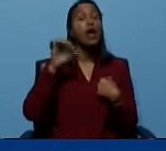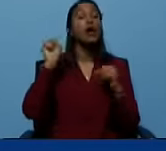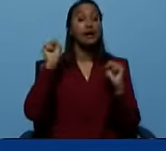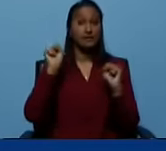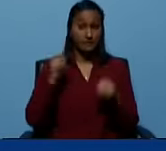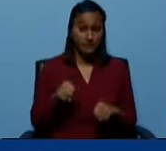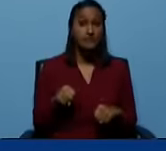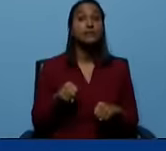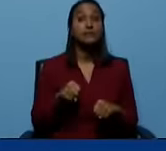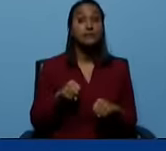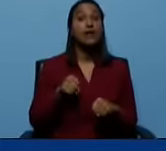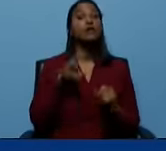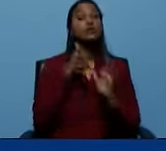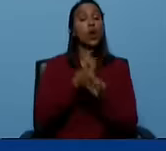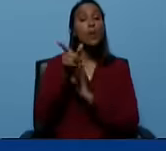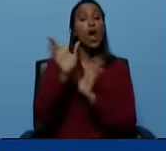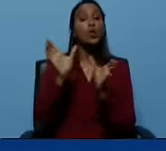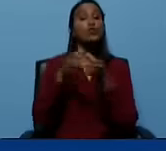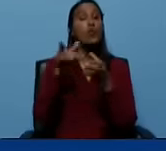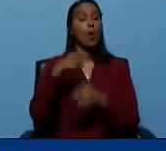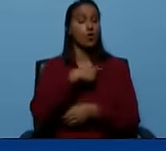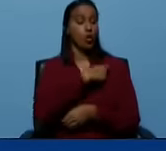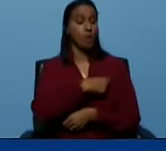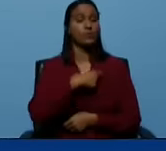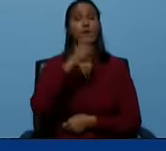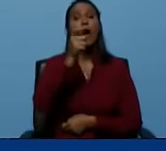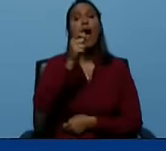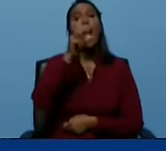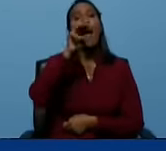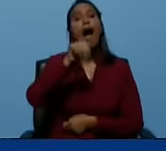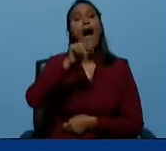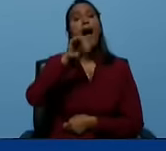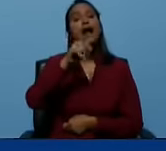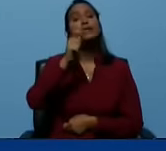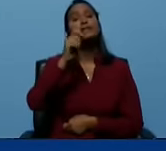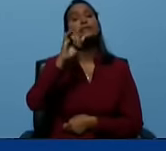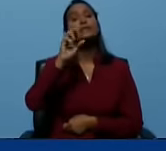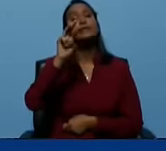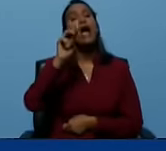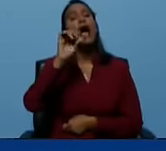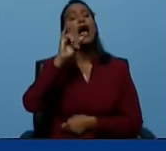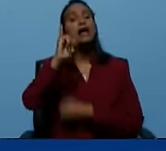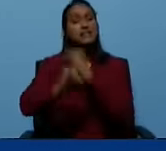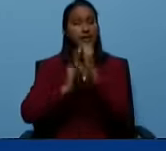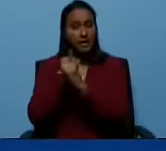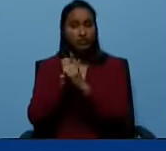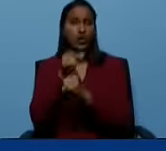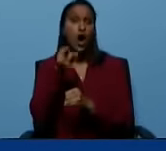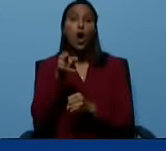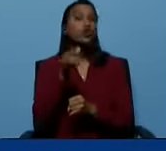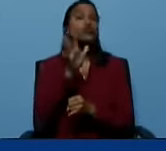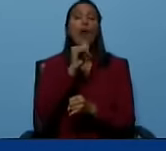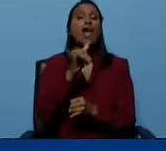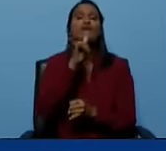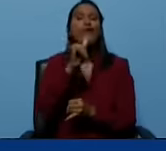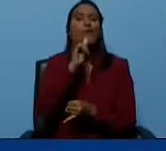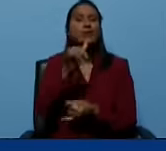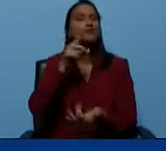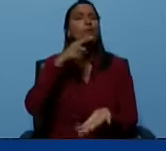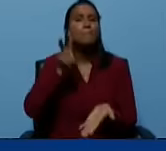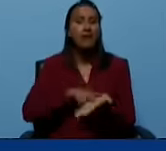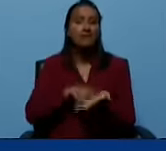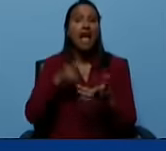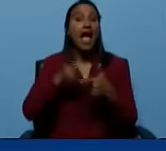Amnistía Internacional está mal informada. Y como está mal informada, miente. Yo le pido al fiscal general de la